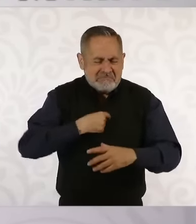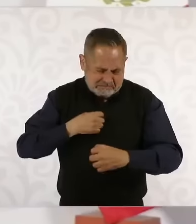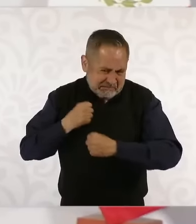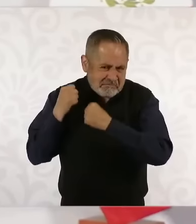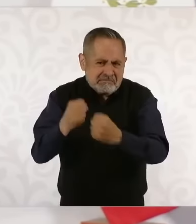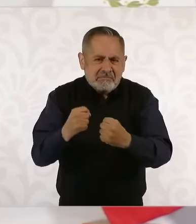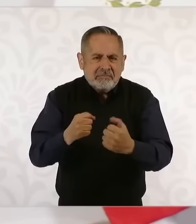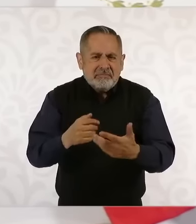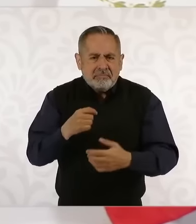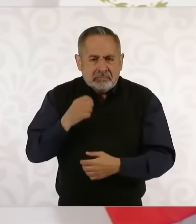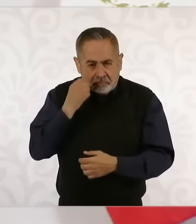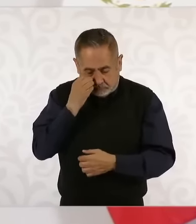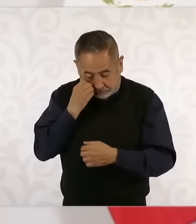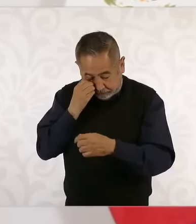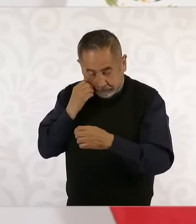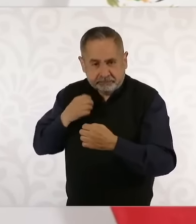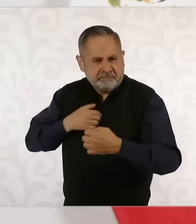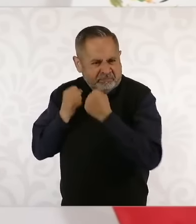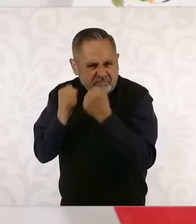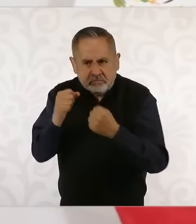Que estamos fuertes con el pueblo.